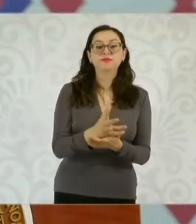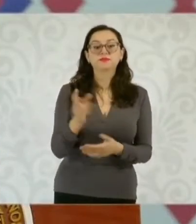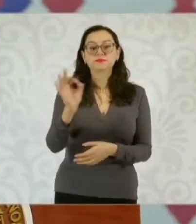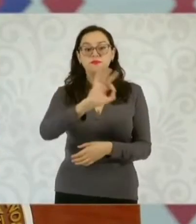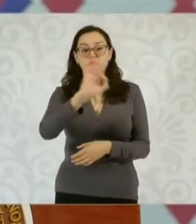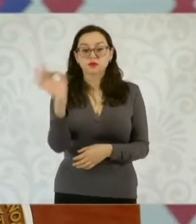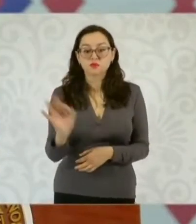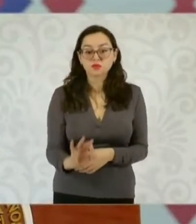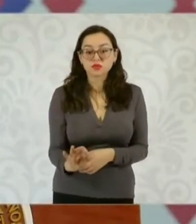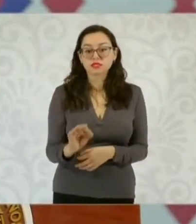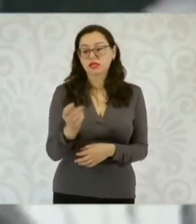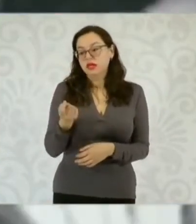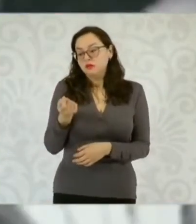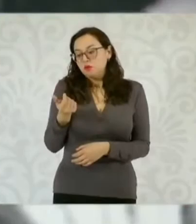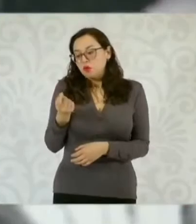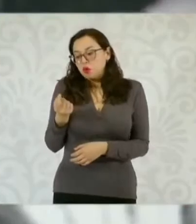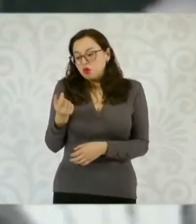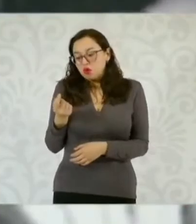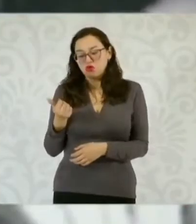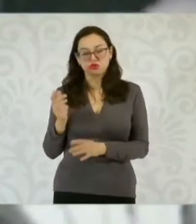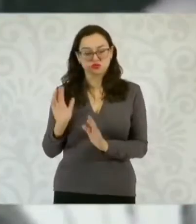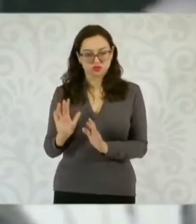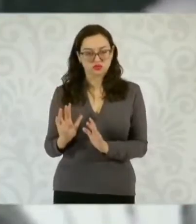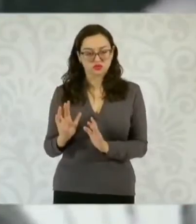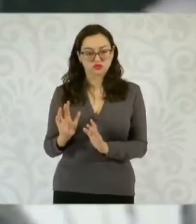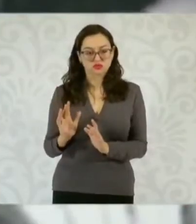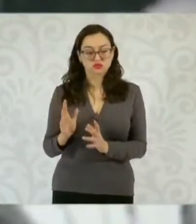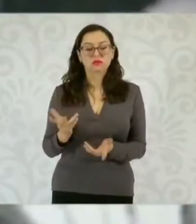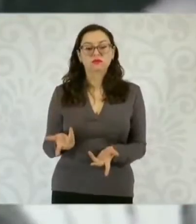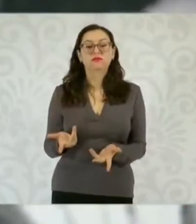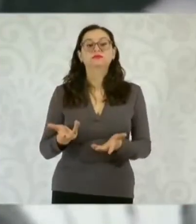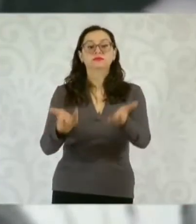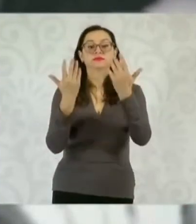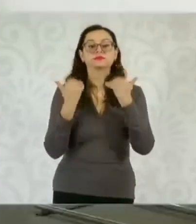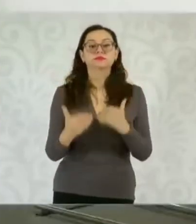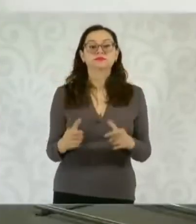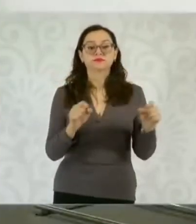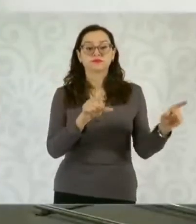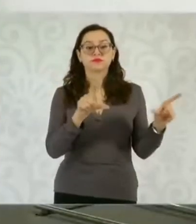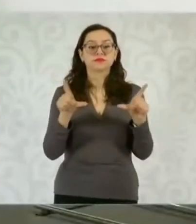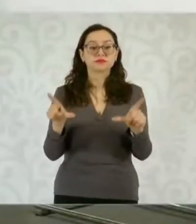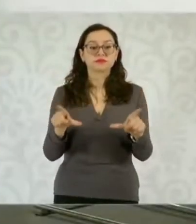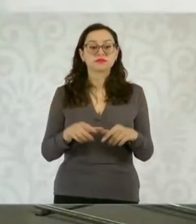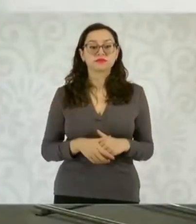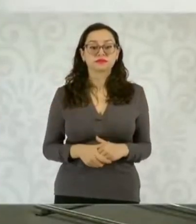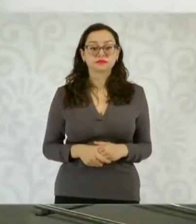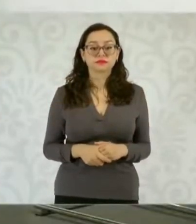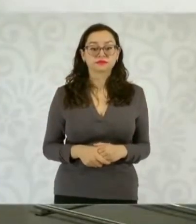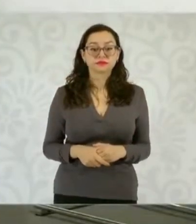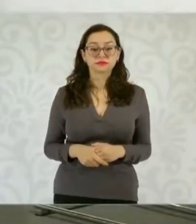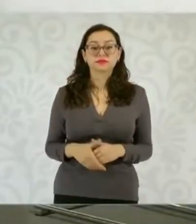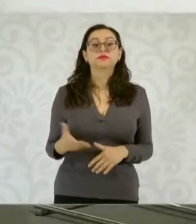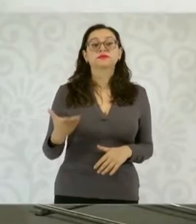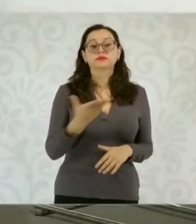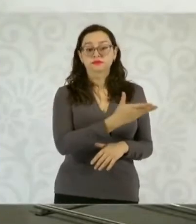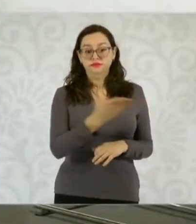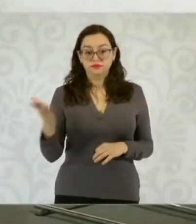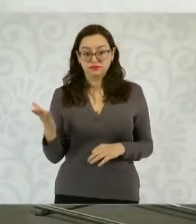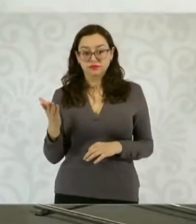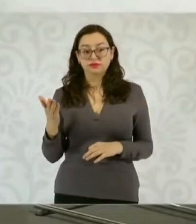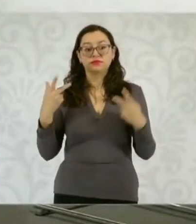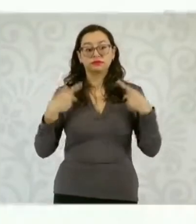que se fue a segunda ronda. Pero tal vez lo más importante es la siguiente diapositiva, si me ayudan con ella, que es darles a ustedes y a los que nos